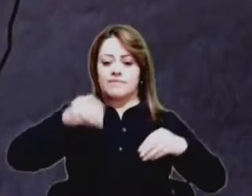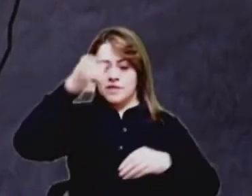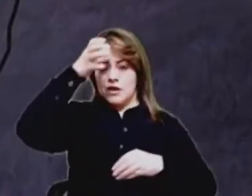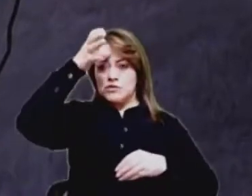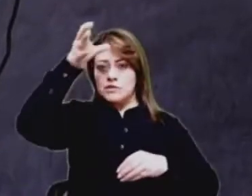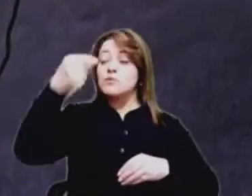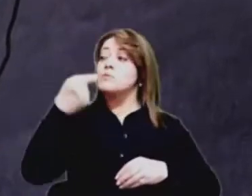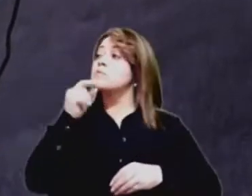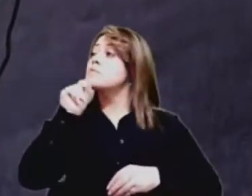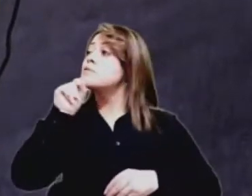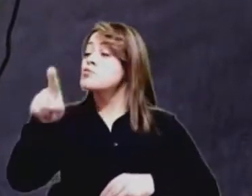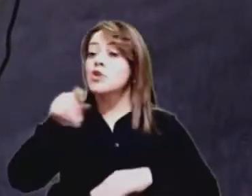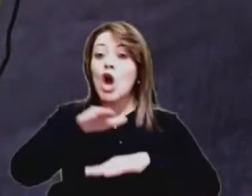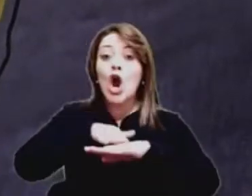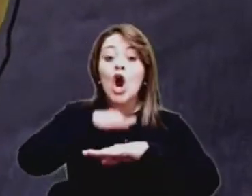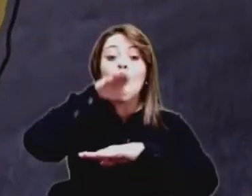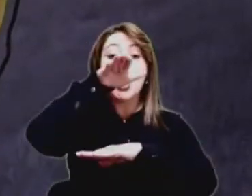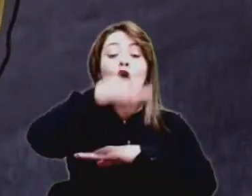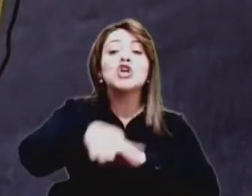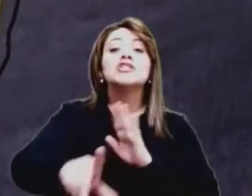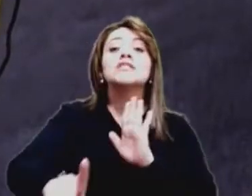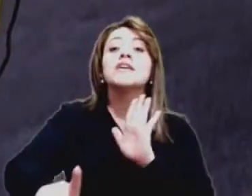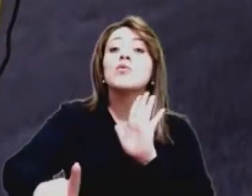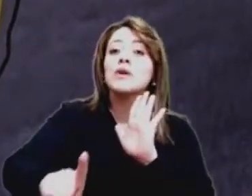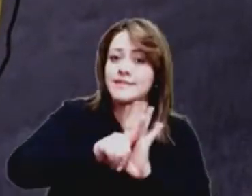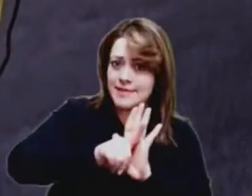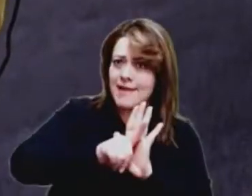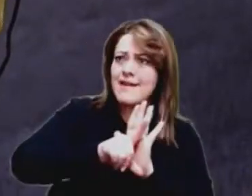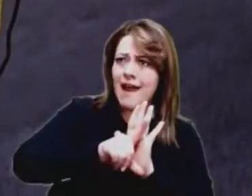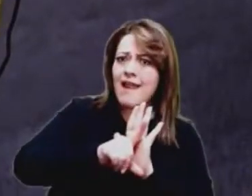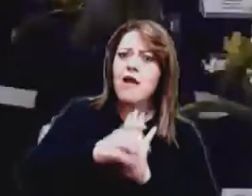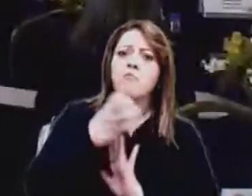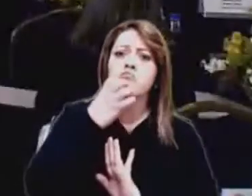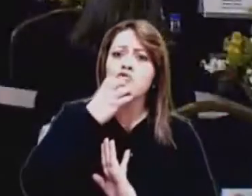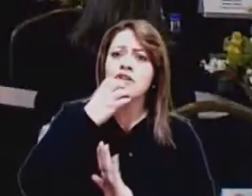por no cumplir ese concepto emitido